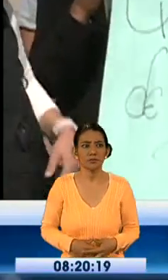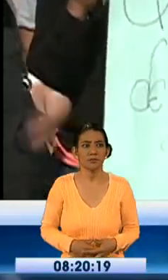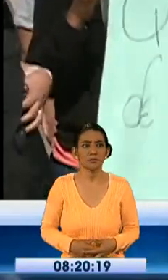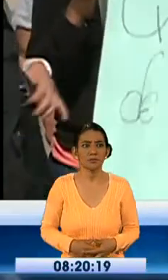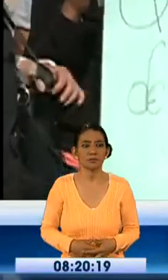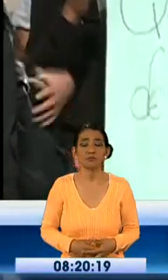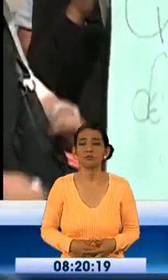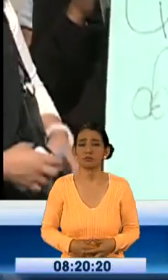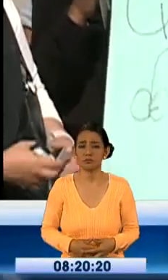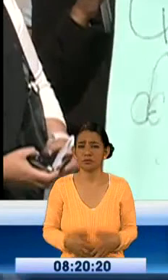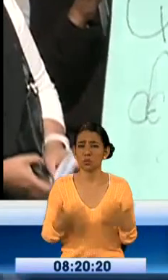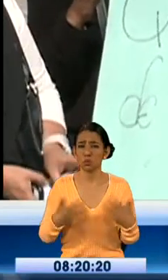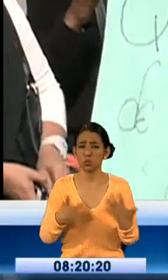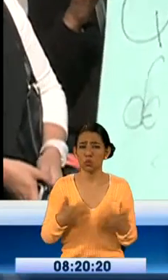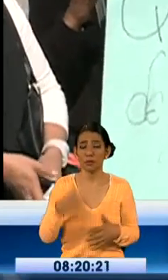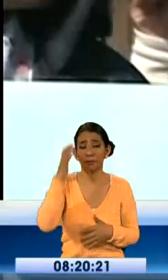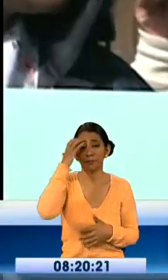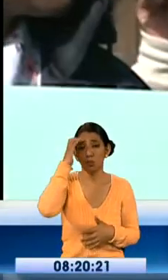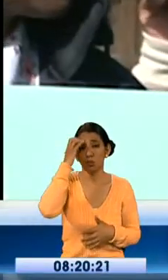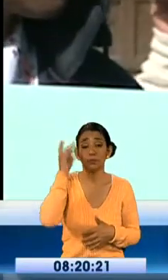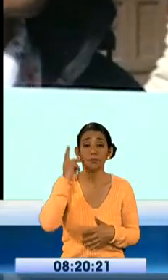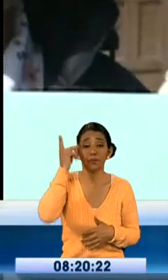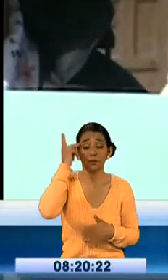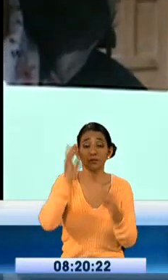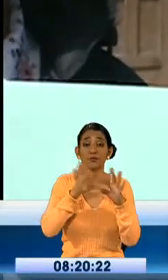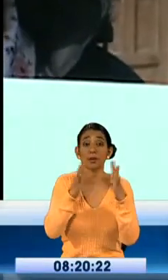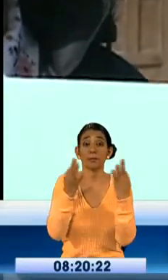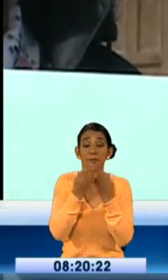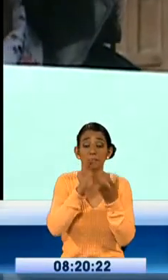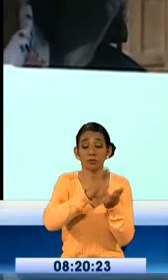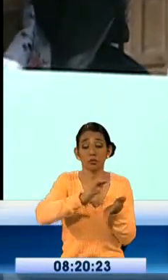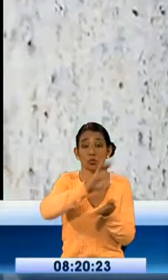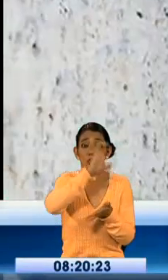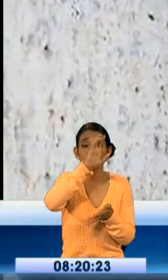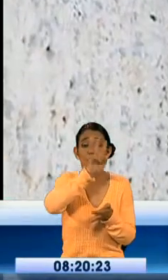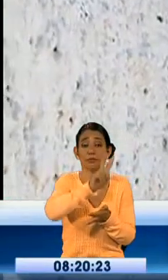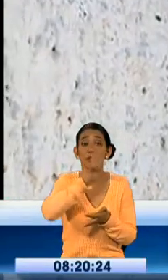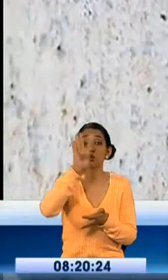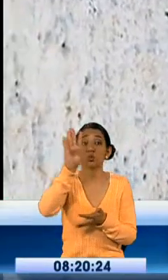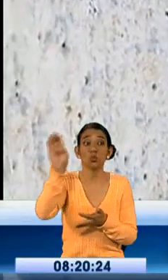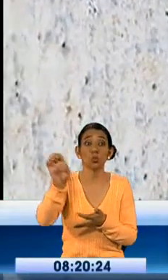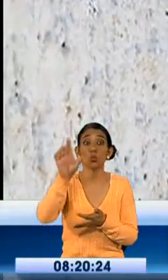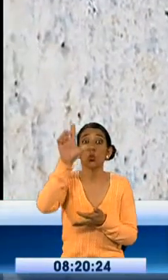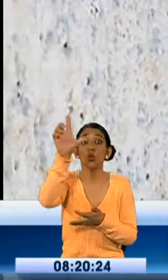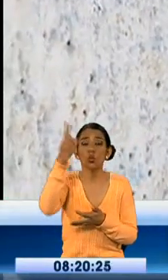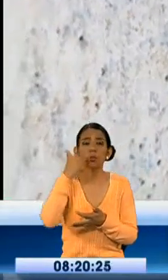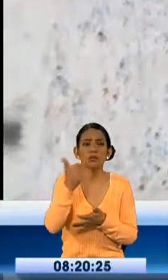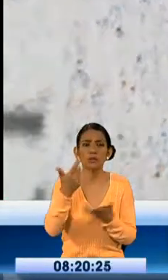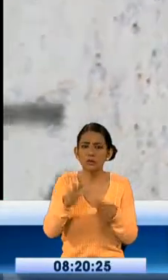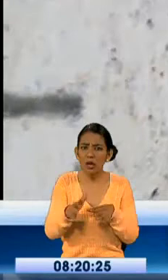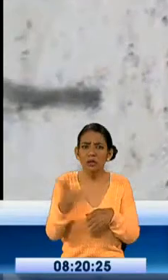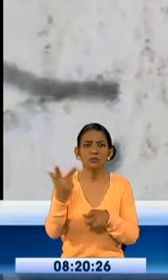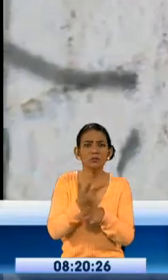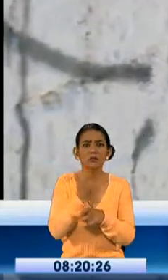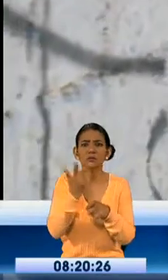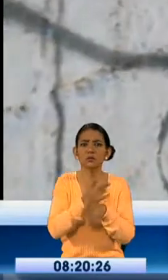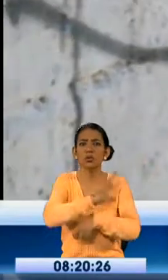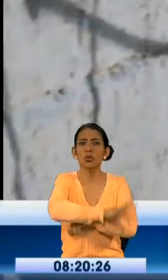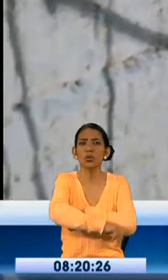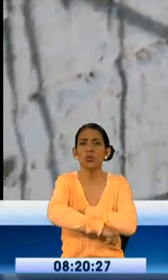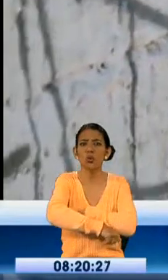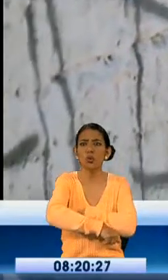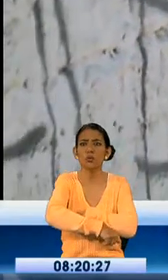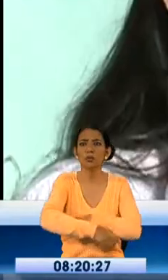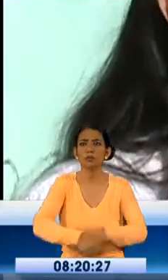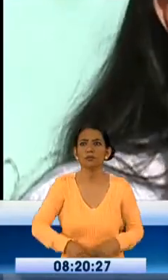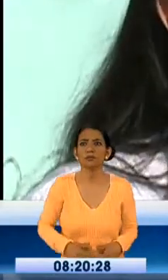¡Seguridad! Indignación y preocupación existe entre los padres de familia del Colegio 24 de Julio, pues aseguran han sido víctimas de 3 robos en menos de